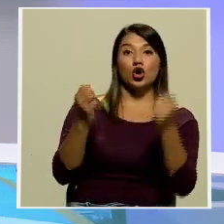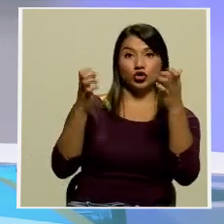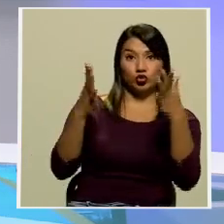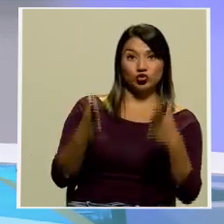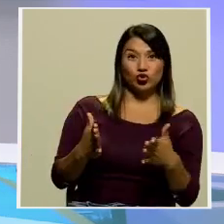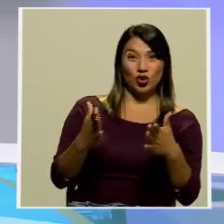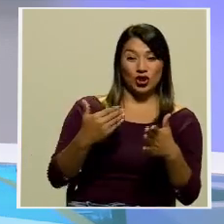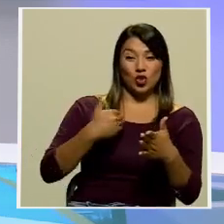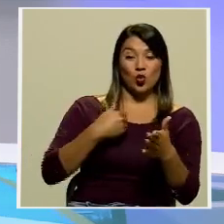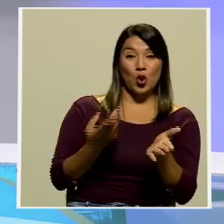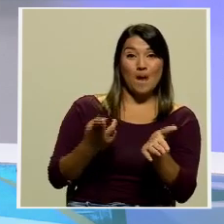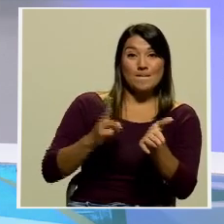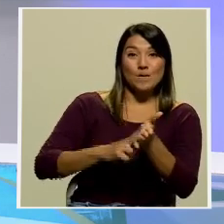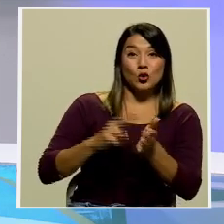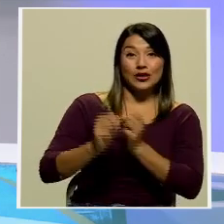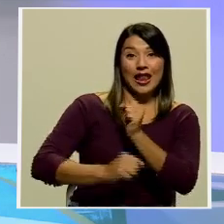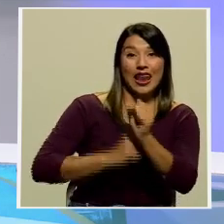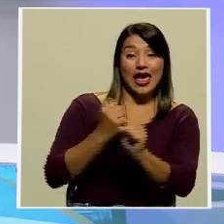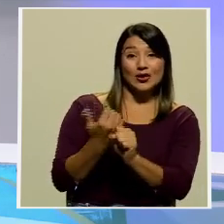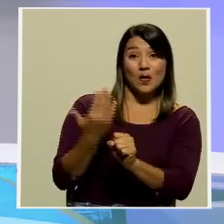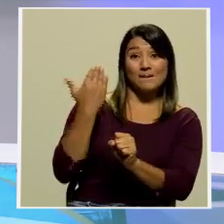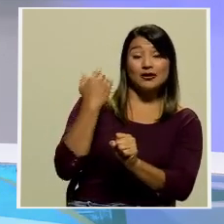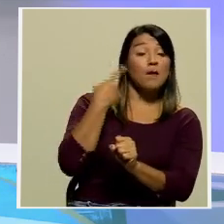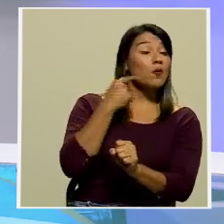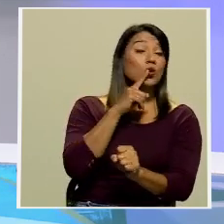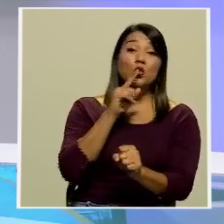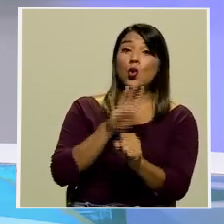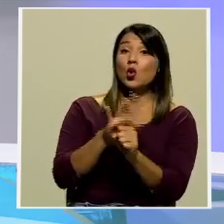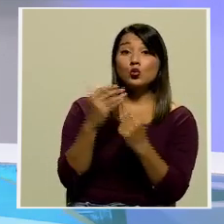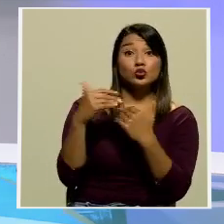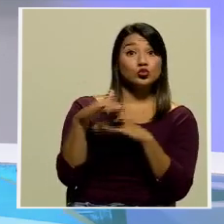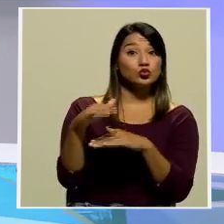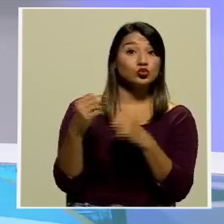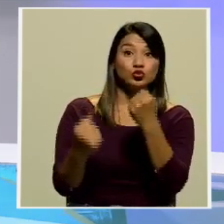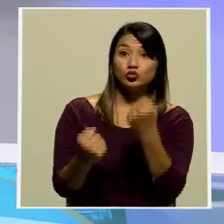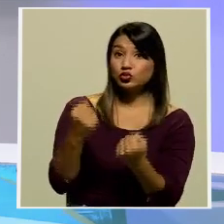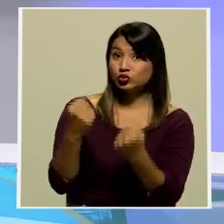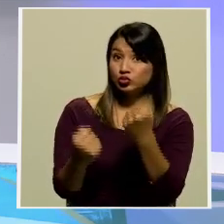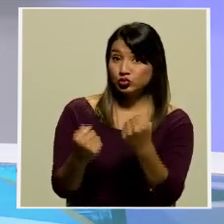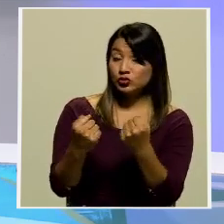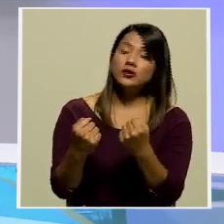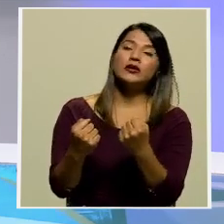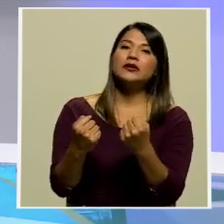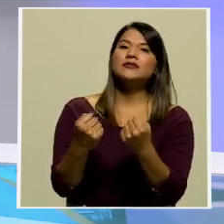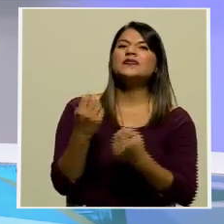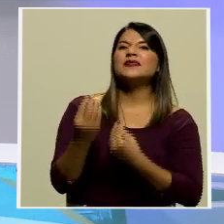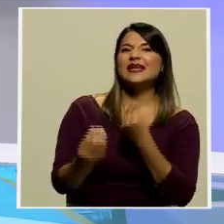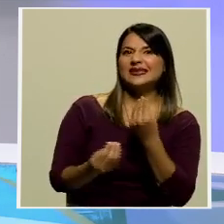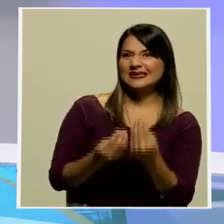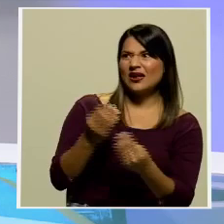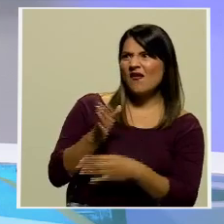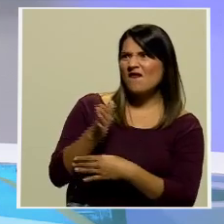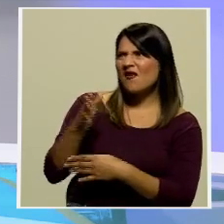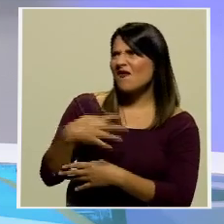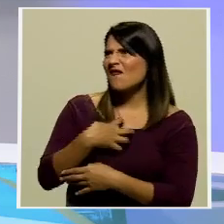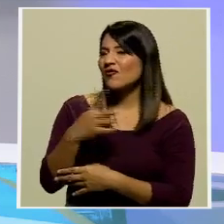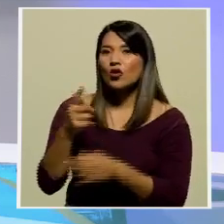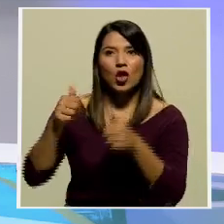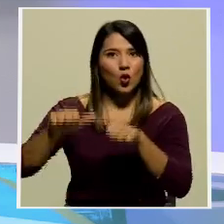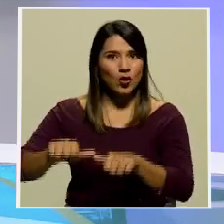fueron multados por violar la restricción vehicular sanitaria durante el año pasado aún no pagan la